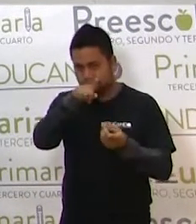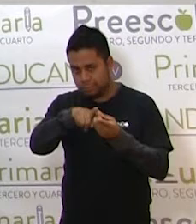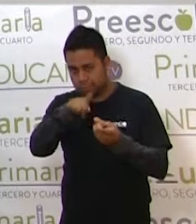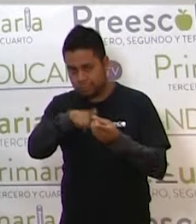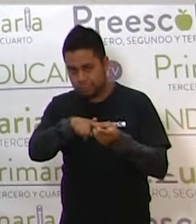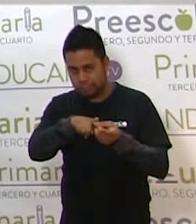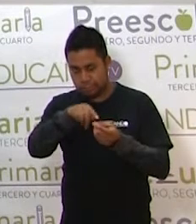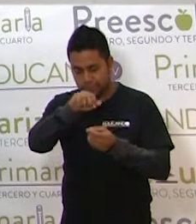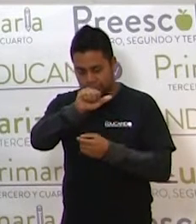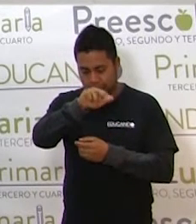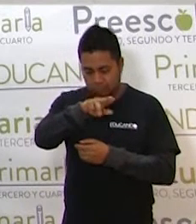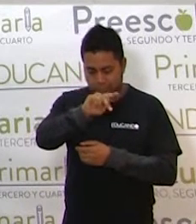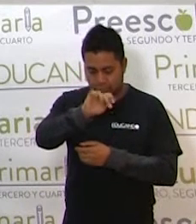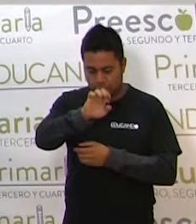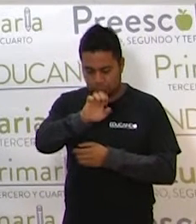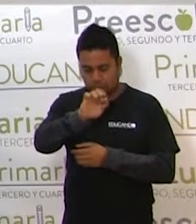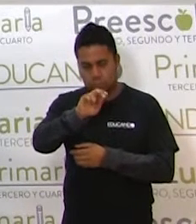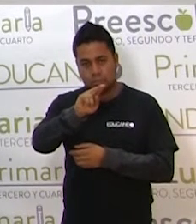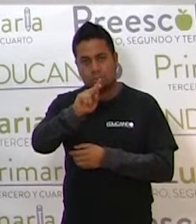antepenúltima